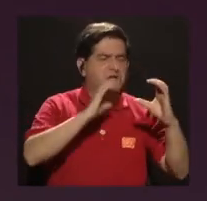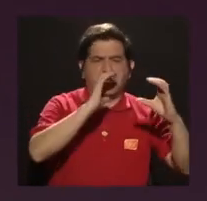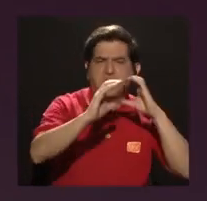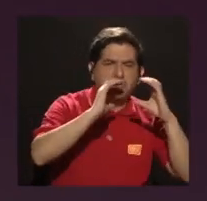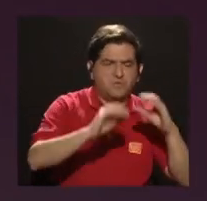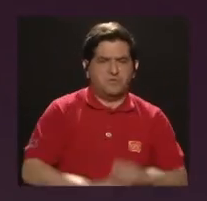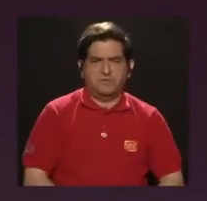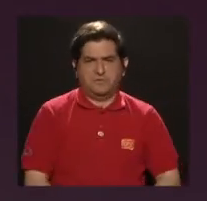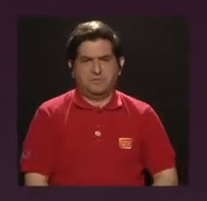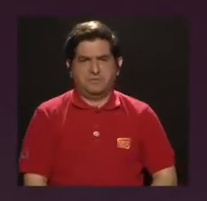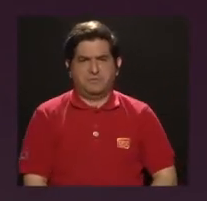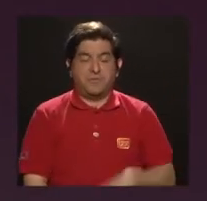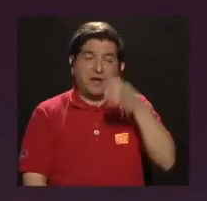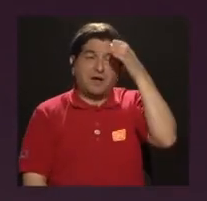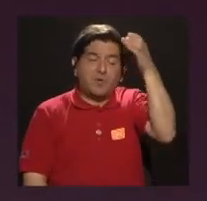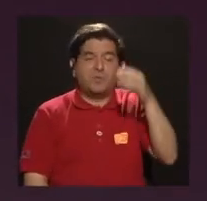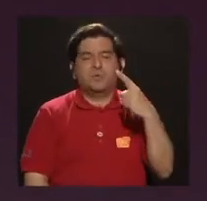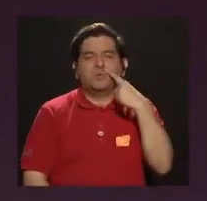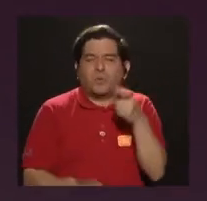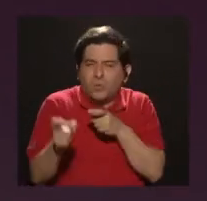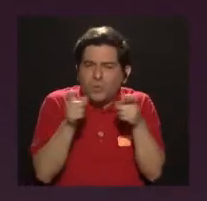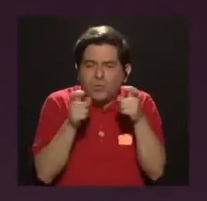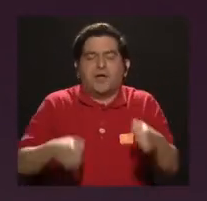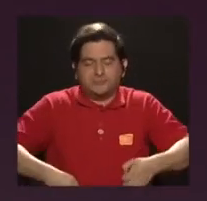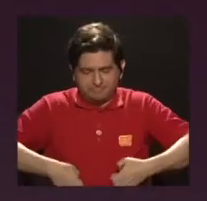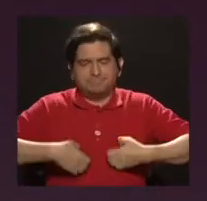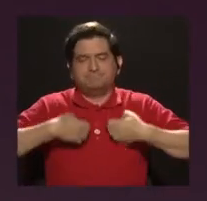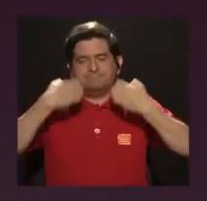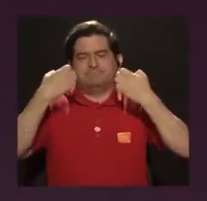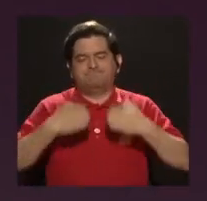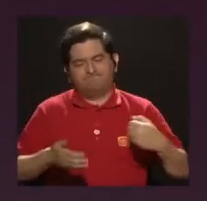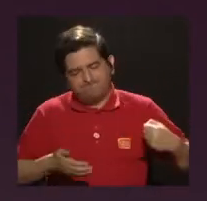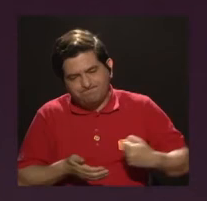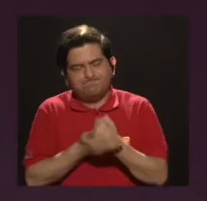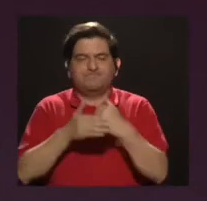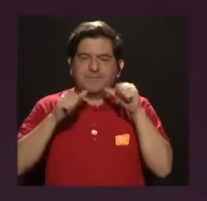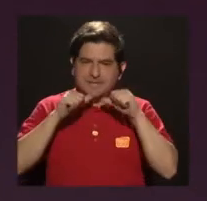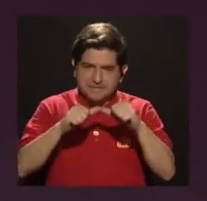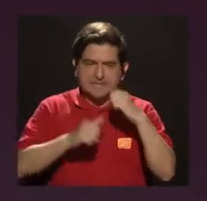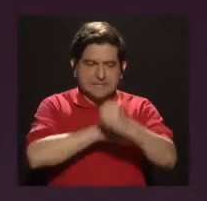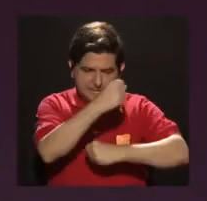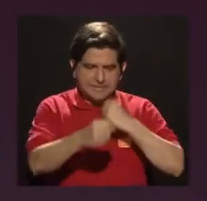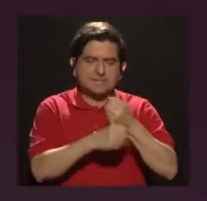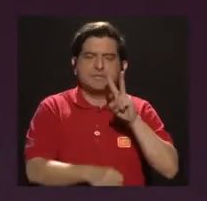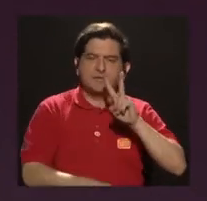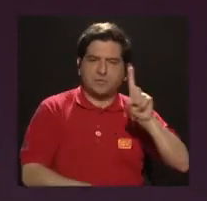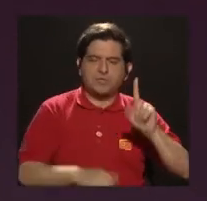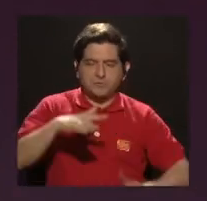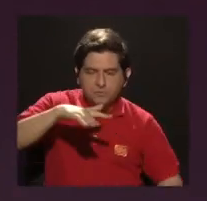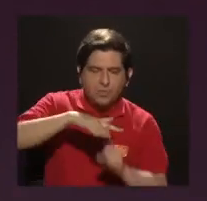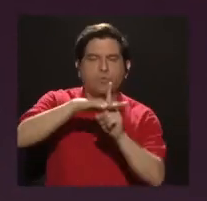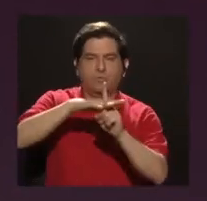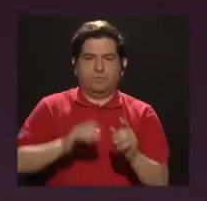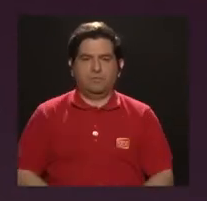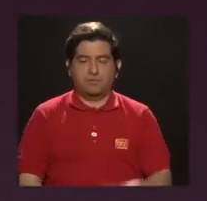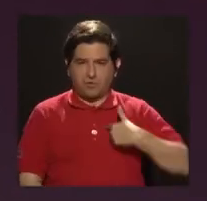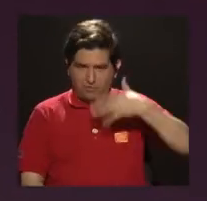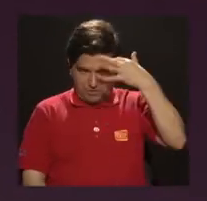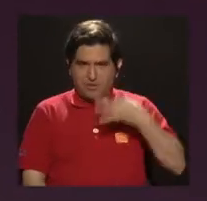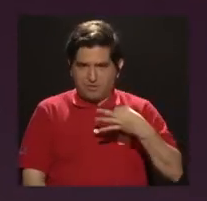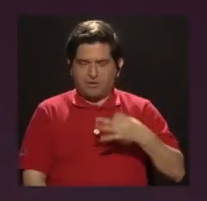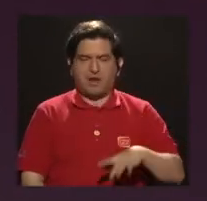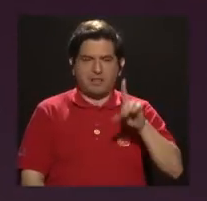esa cultura patriarcal existe desdichadamente todavía el siglo 21 y estoy segura de que dilma